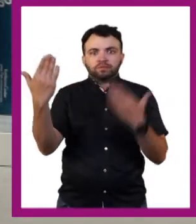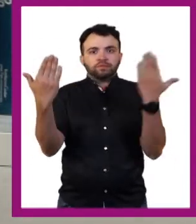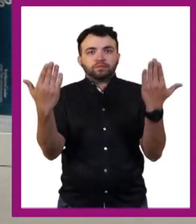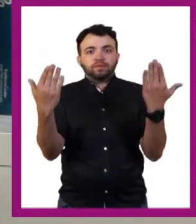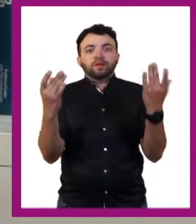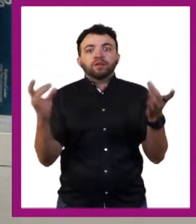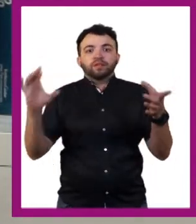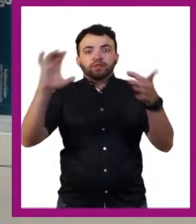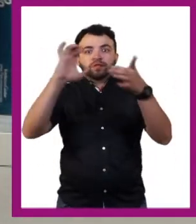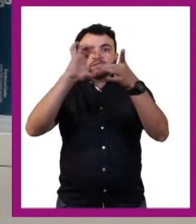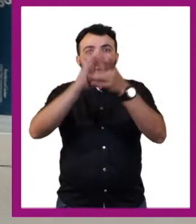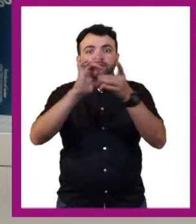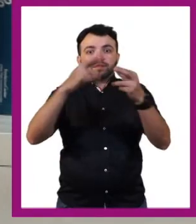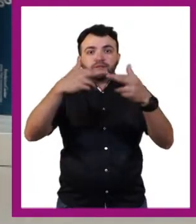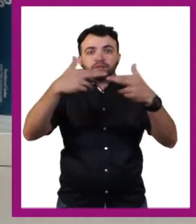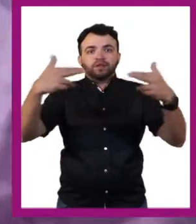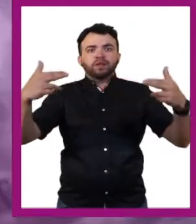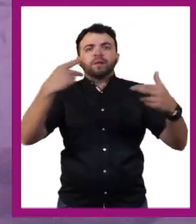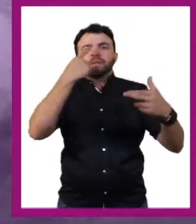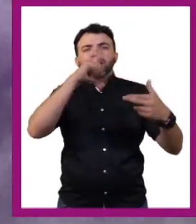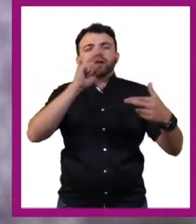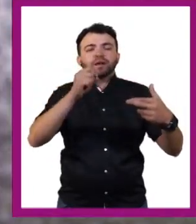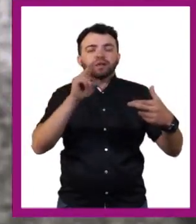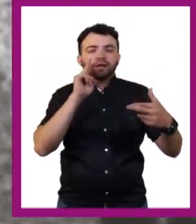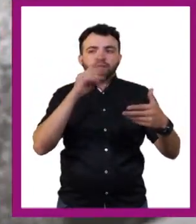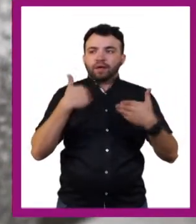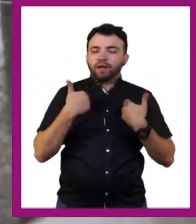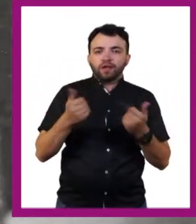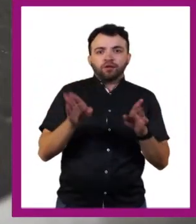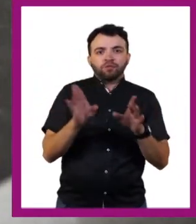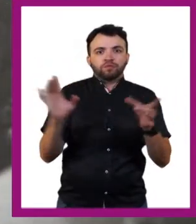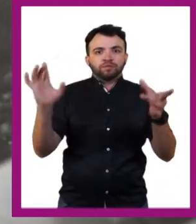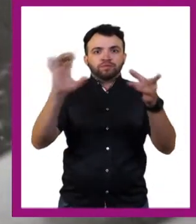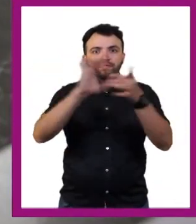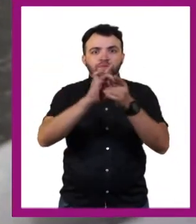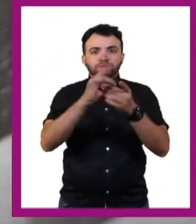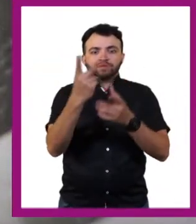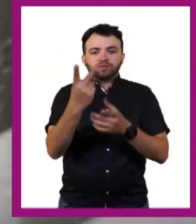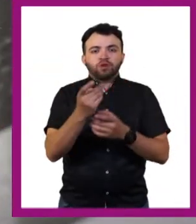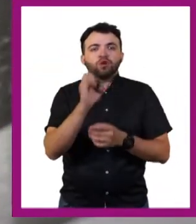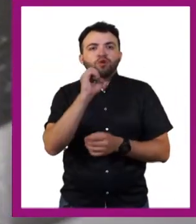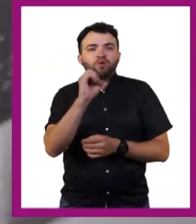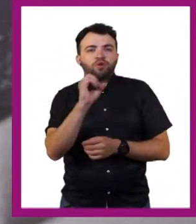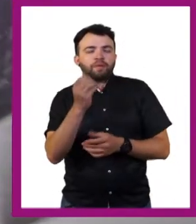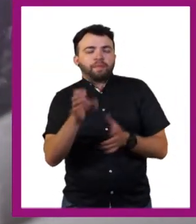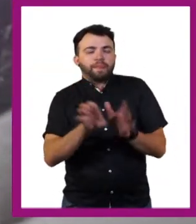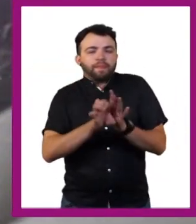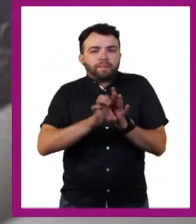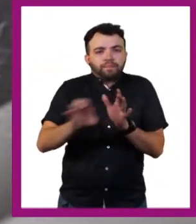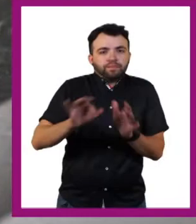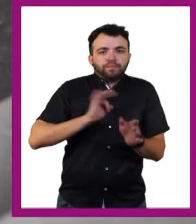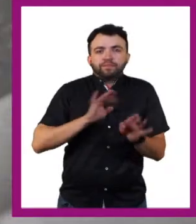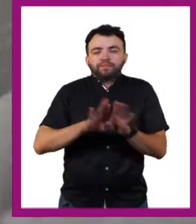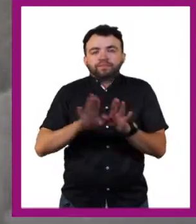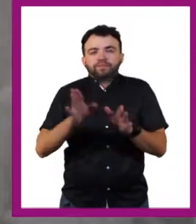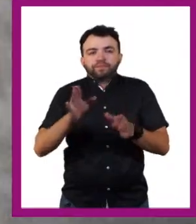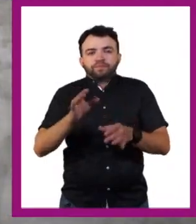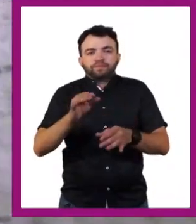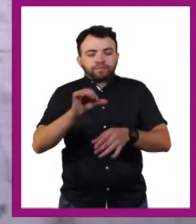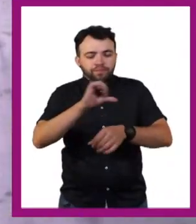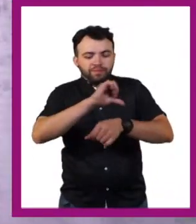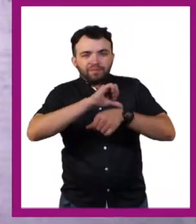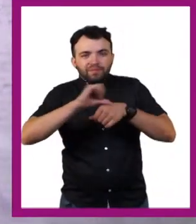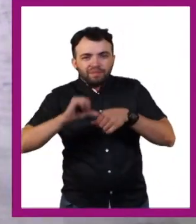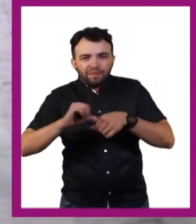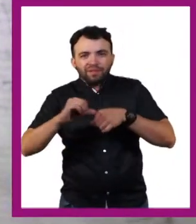entre ambos. O alguna herida, pues la puedes coser literal, o sea, puedes coser el papel, no sé,